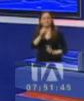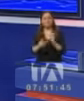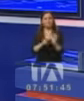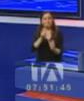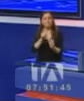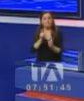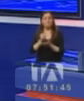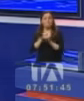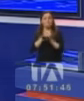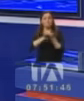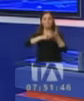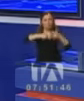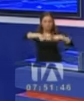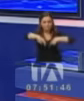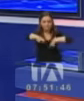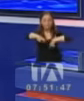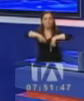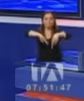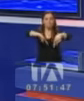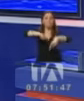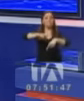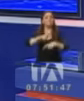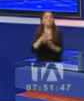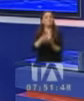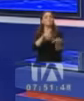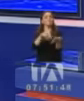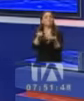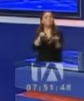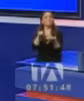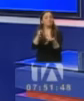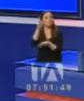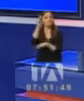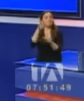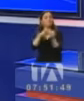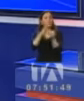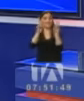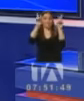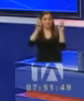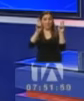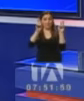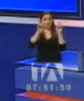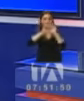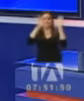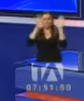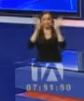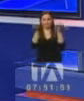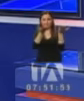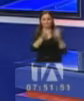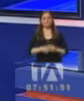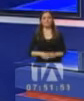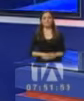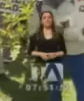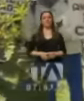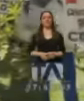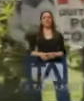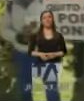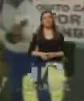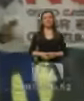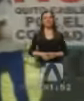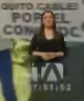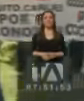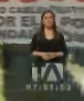personas se van a beneficiar en esta zona del norte de Quito? Hoy en nuestro tema del día despejamos todas estas cuestiones.